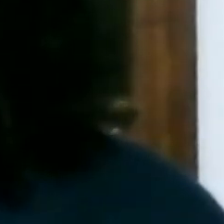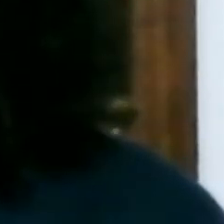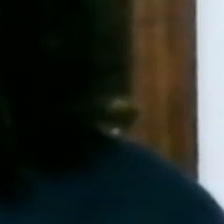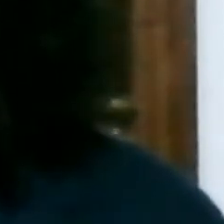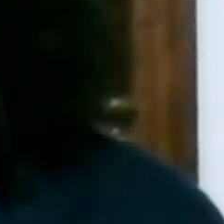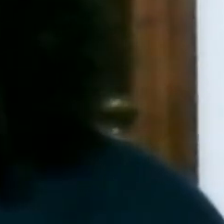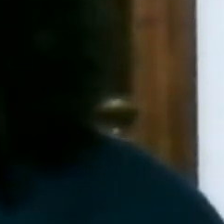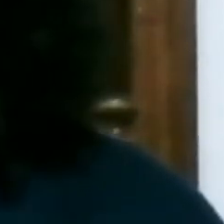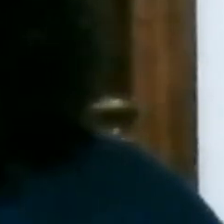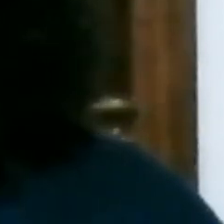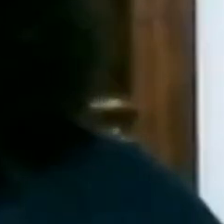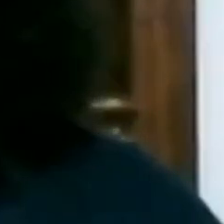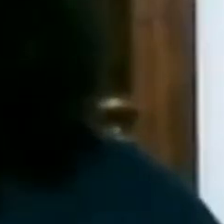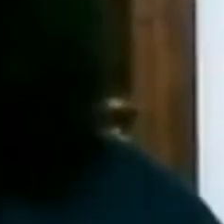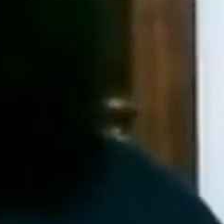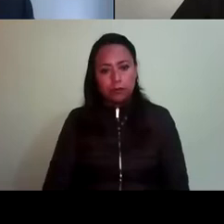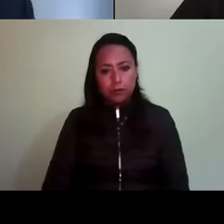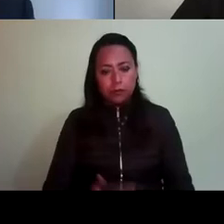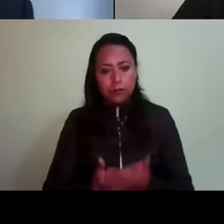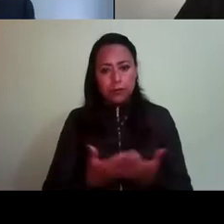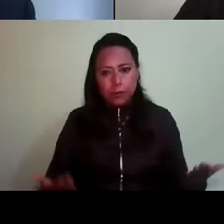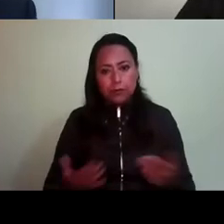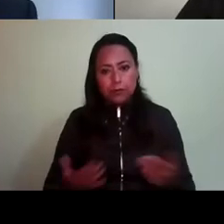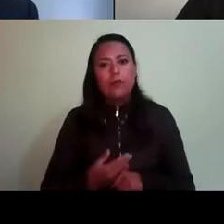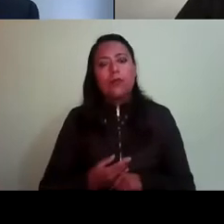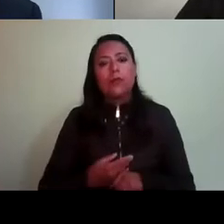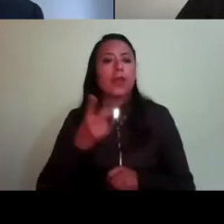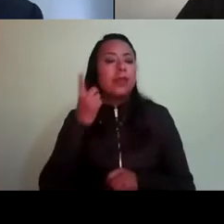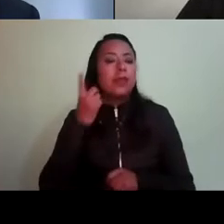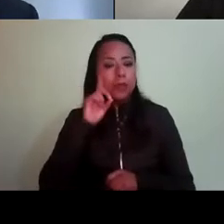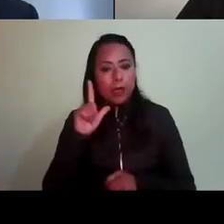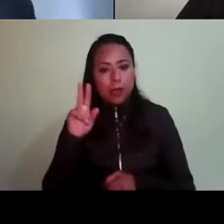su derecho de réplica, diputada Lulú.